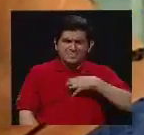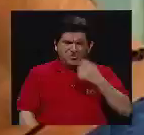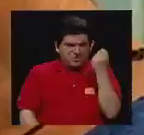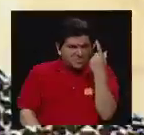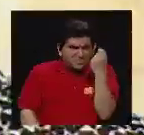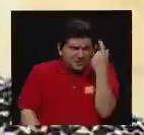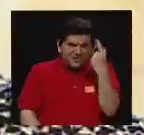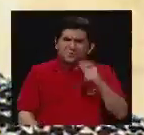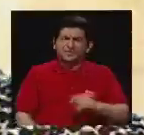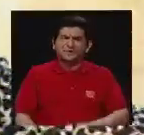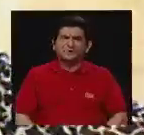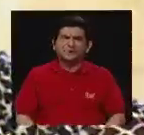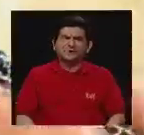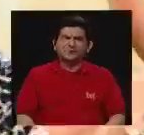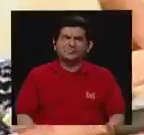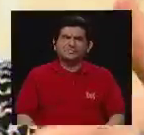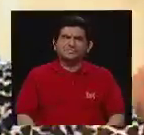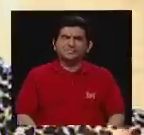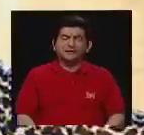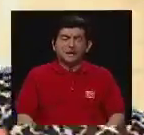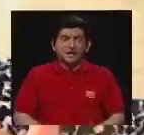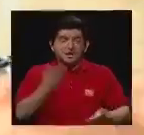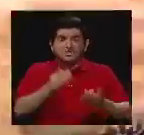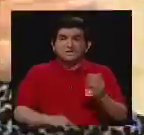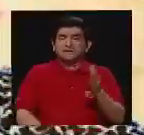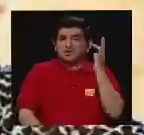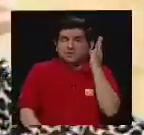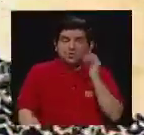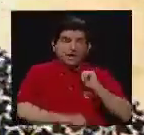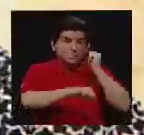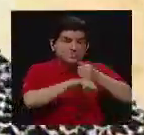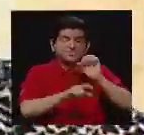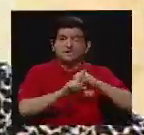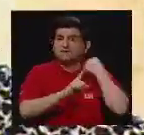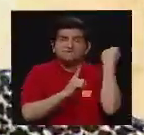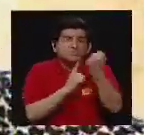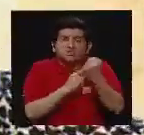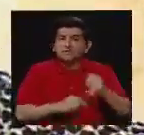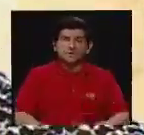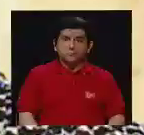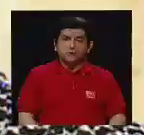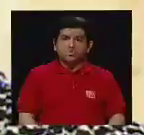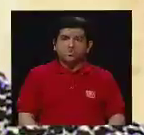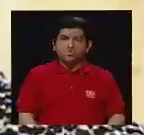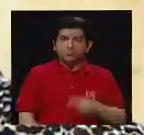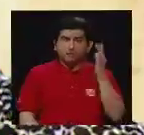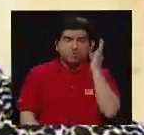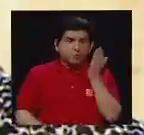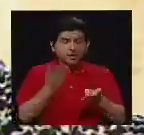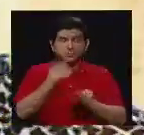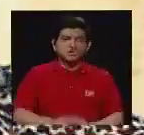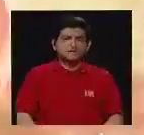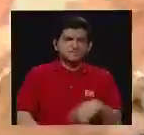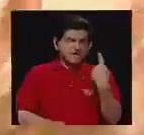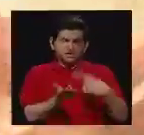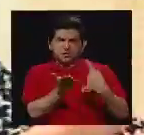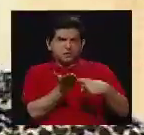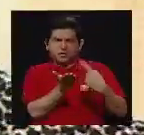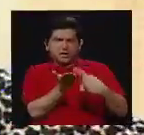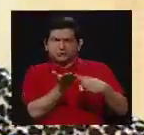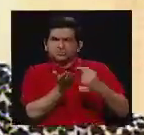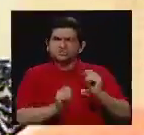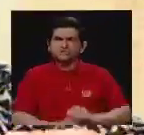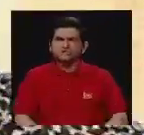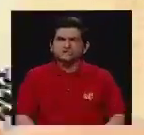para interpretar, y podía ser sencillamente mujeres definiendo alguna situación, mujeres